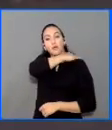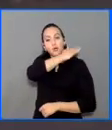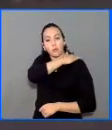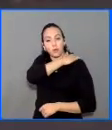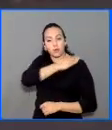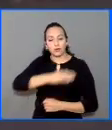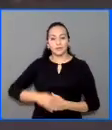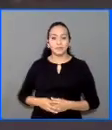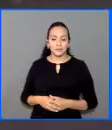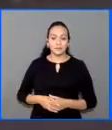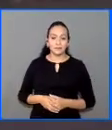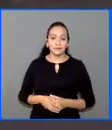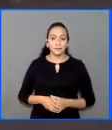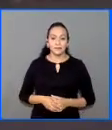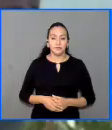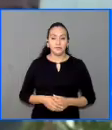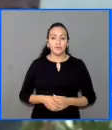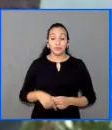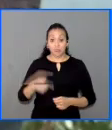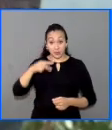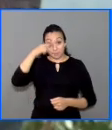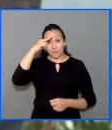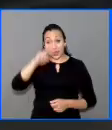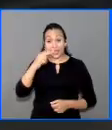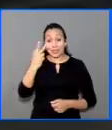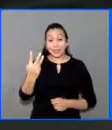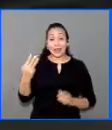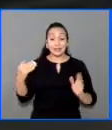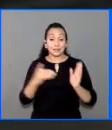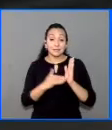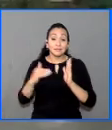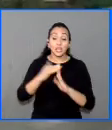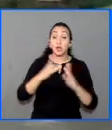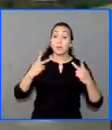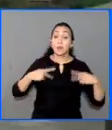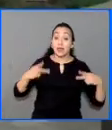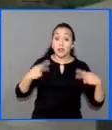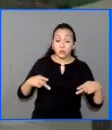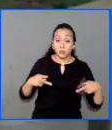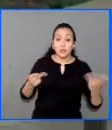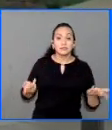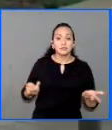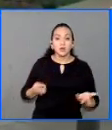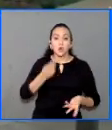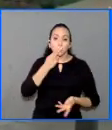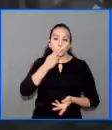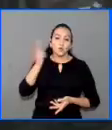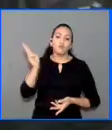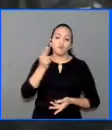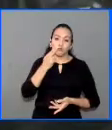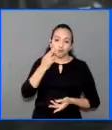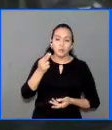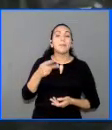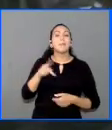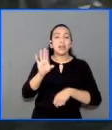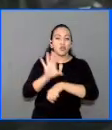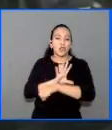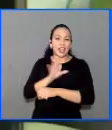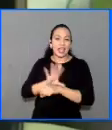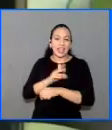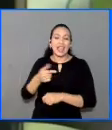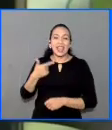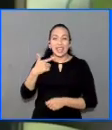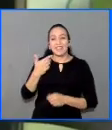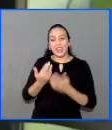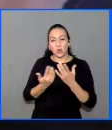Se estima que en México 3 millones de personas son consumidoras habituales de cigarrillos electrónicos. La prohibición en el país de su